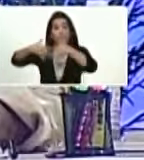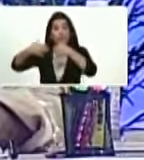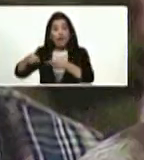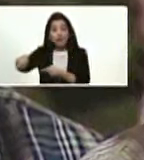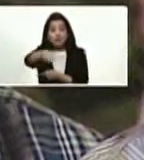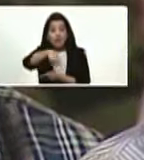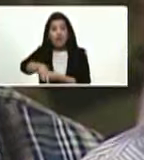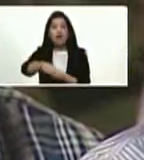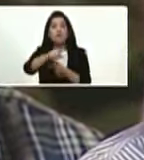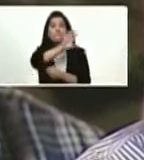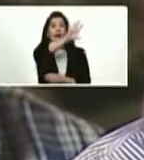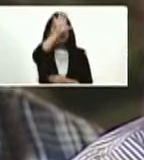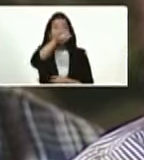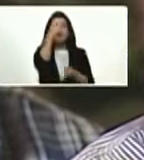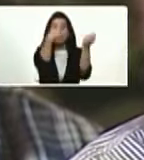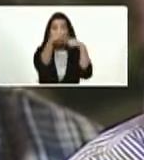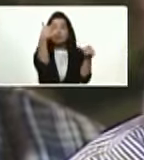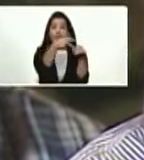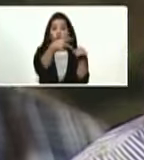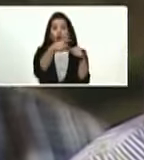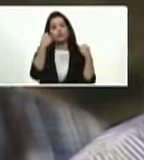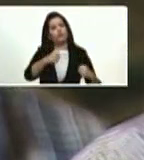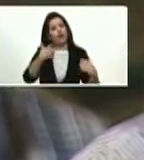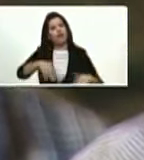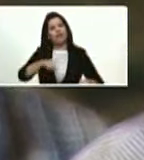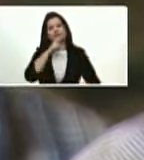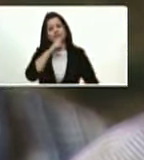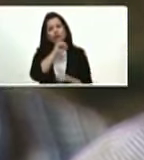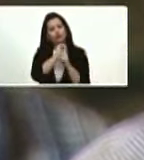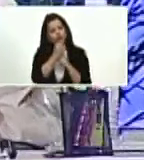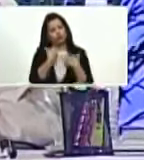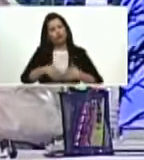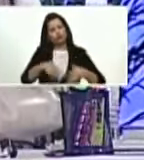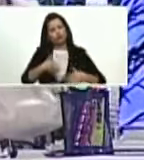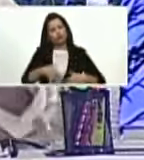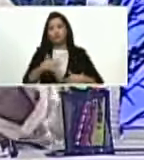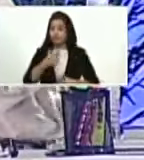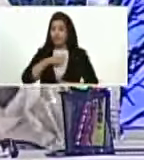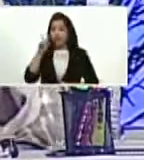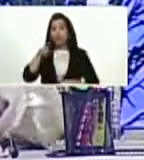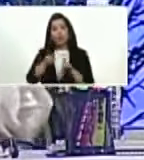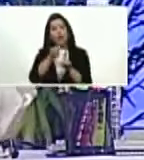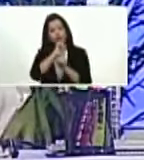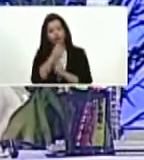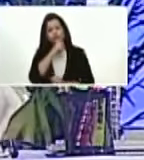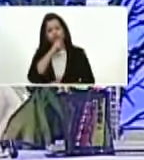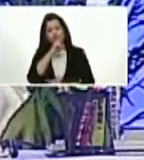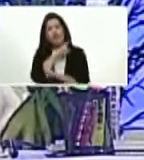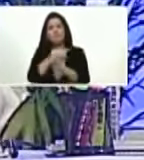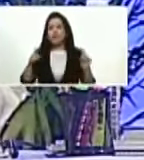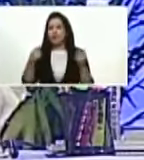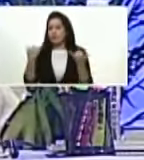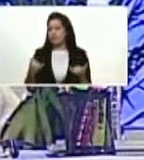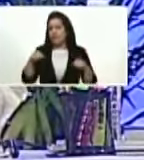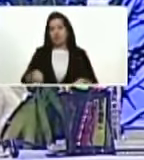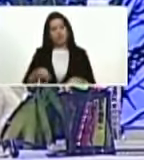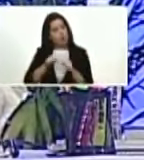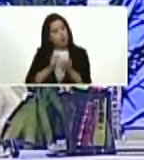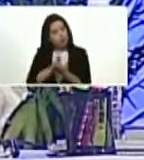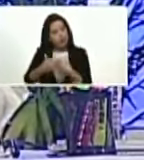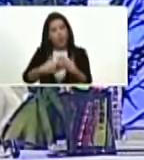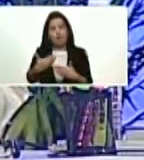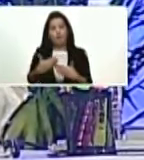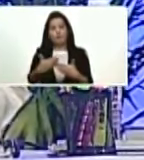petroleros. Para nosotros también ha sido. Por eso que los 14 motores después tienen que